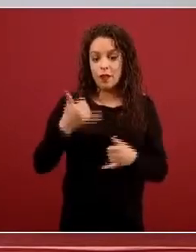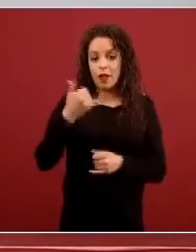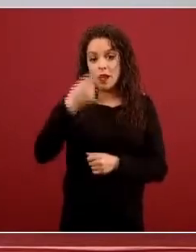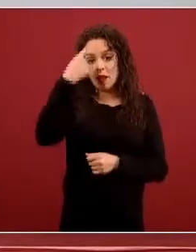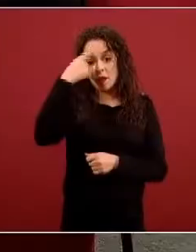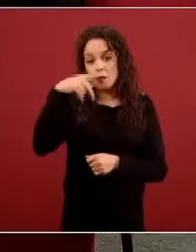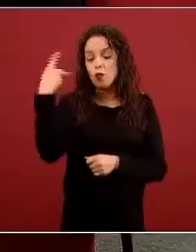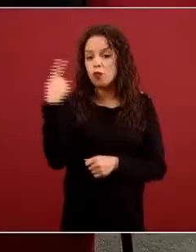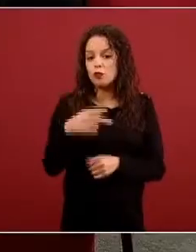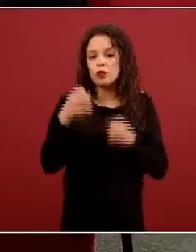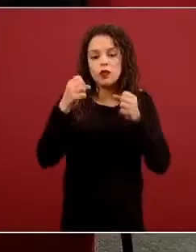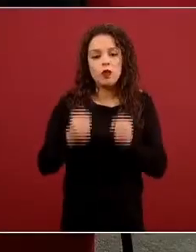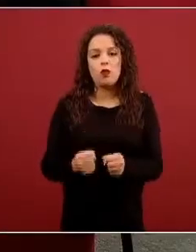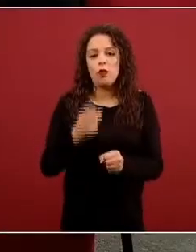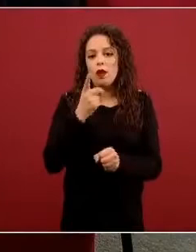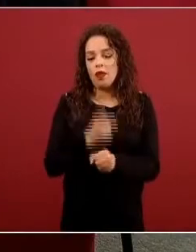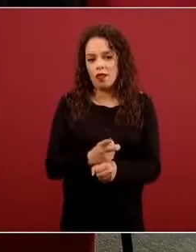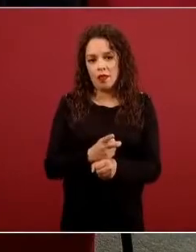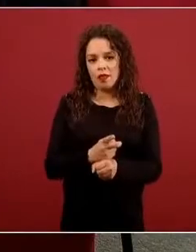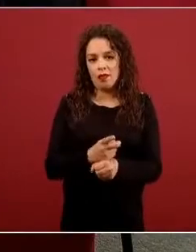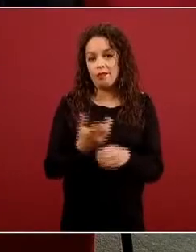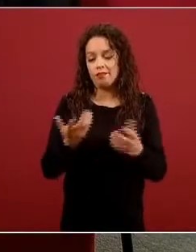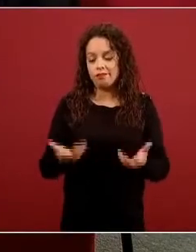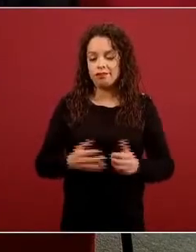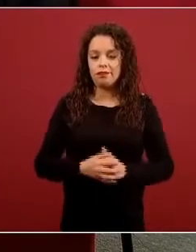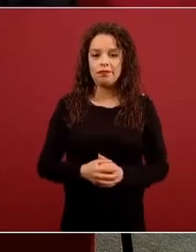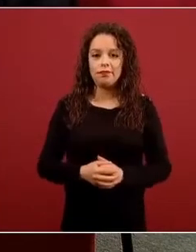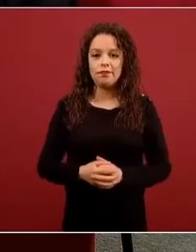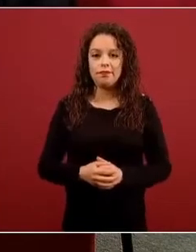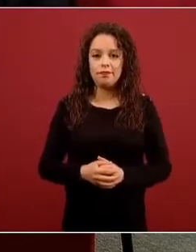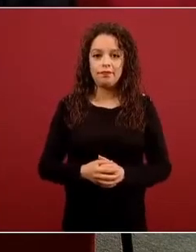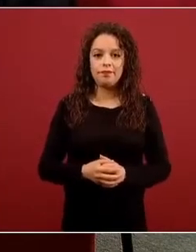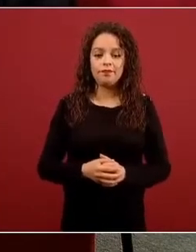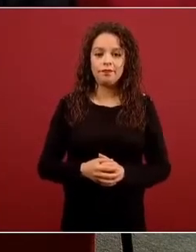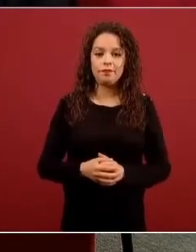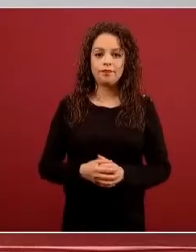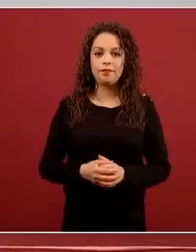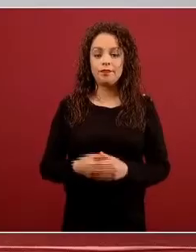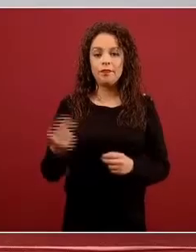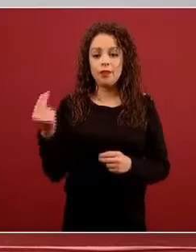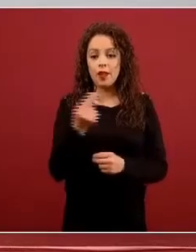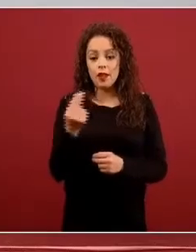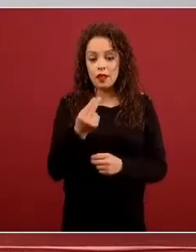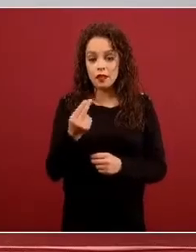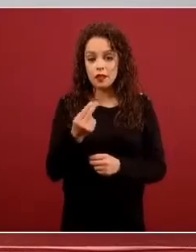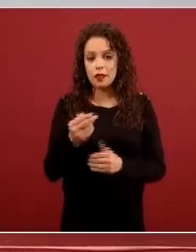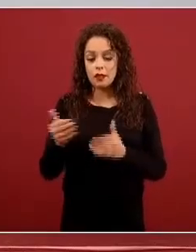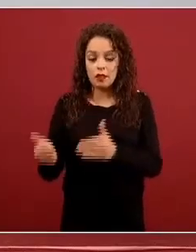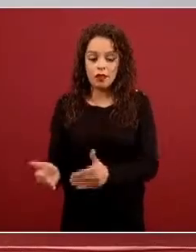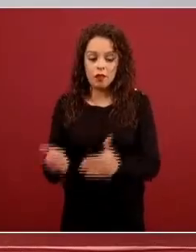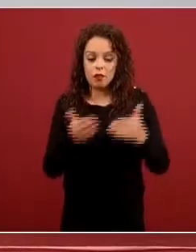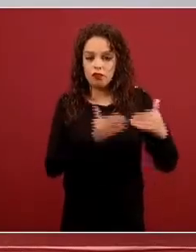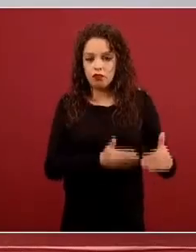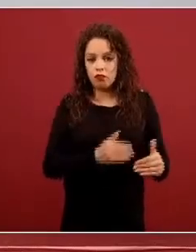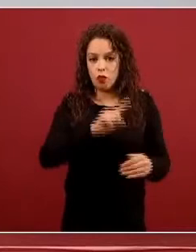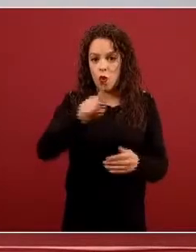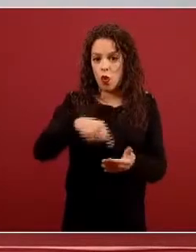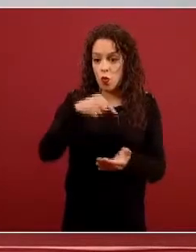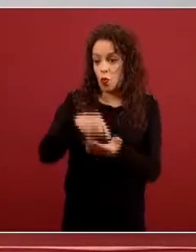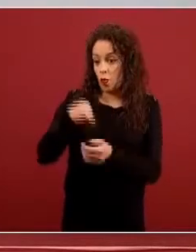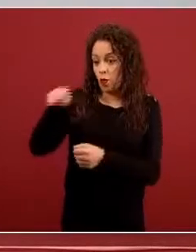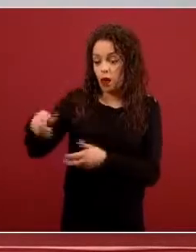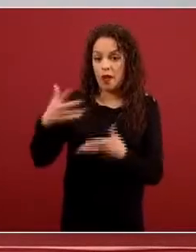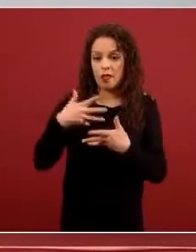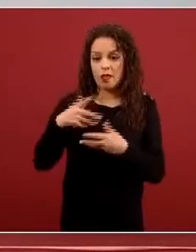seguridad. La primera es que esté fuera de zonas donde se pueden estar produciendo aerosoles, como serían unidades de